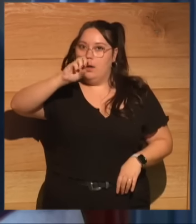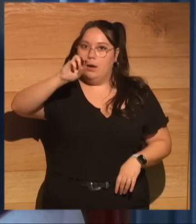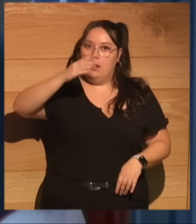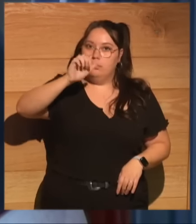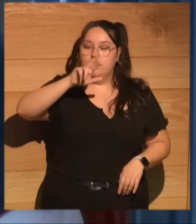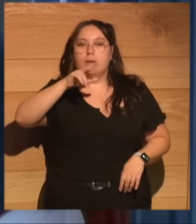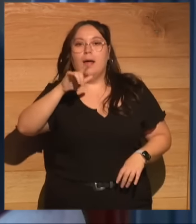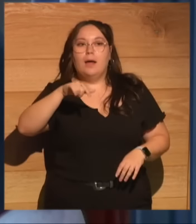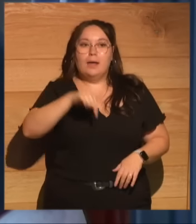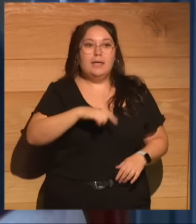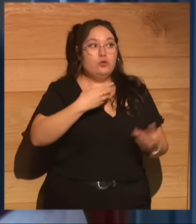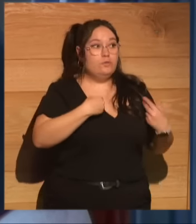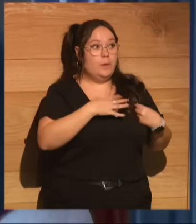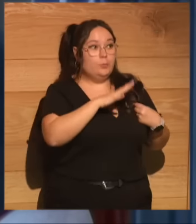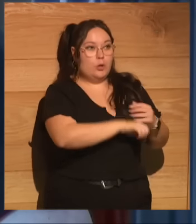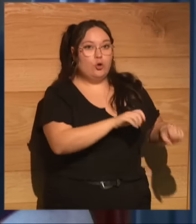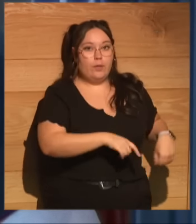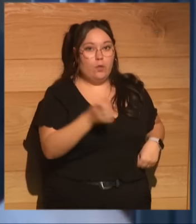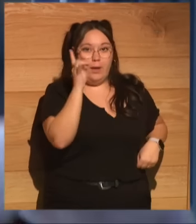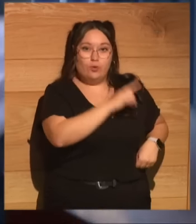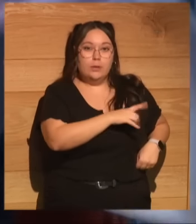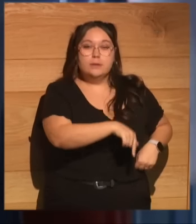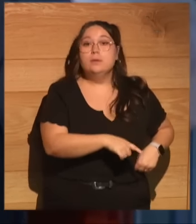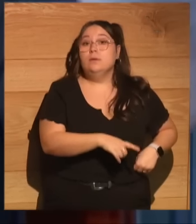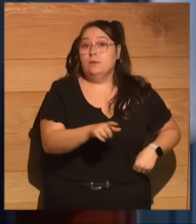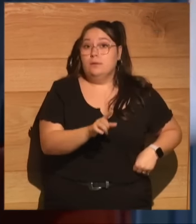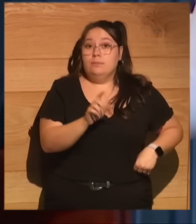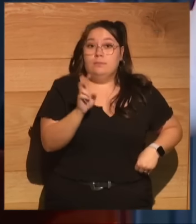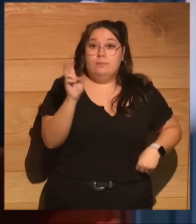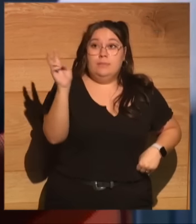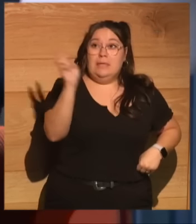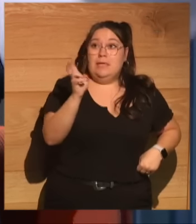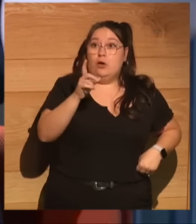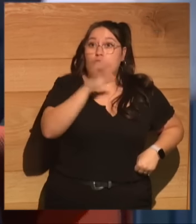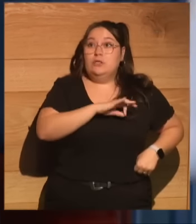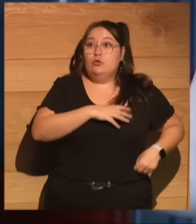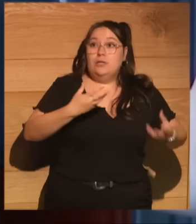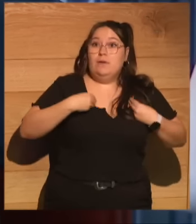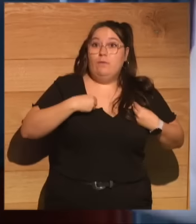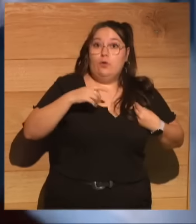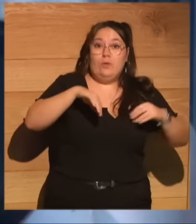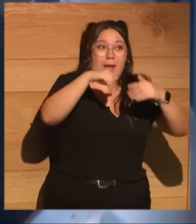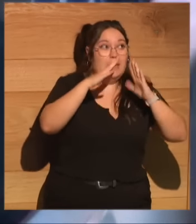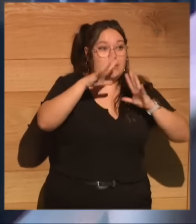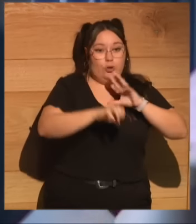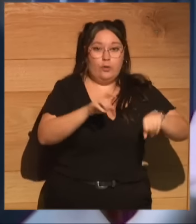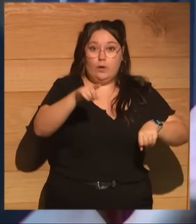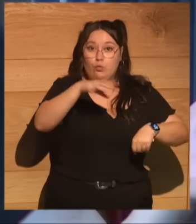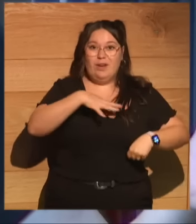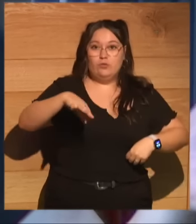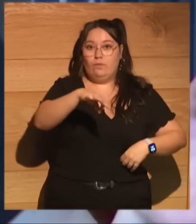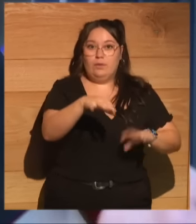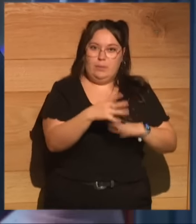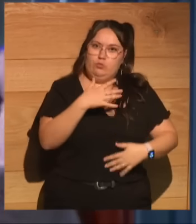me han colonizado estos vivos, cabrones. ¿Vale? O sea, llegan unos señores vivos y te colonizan una casa cuando tú eres el fantasma que está